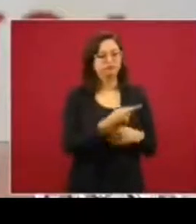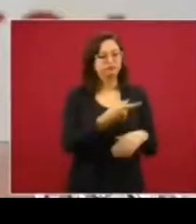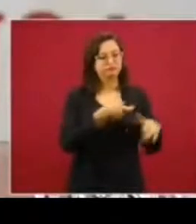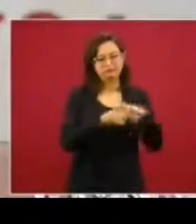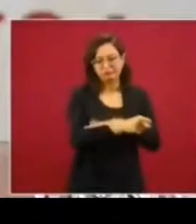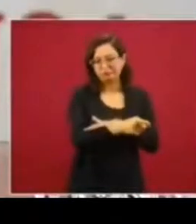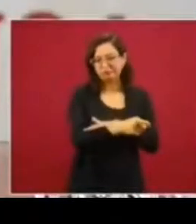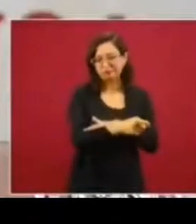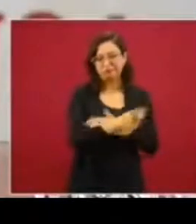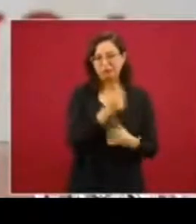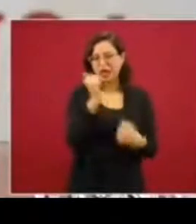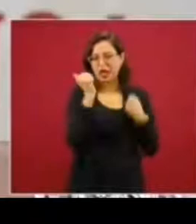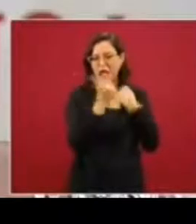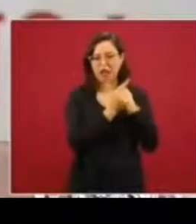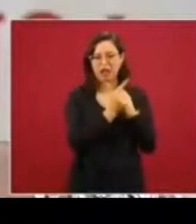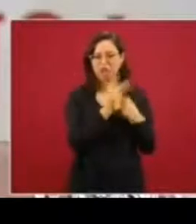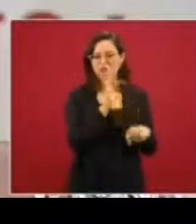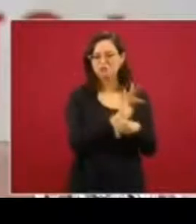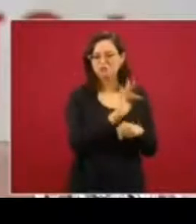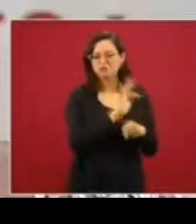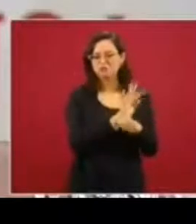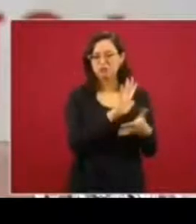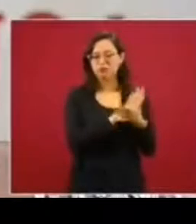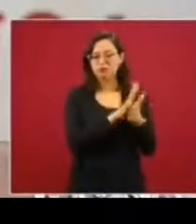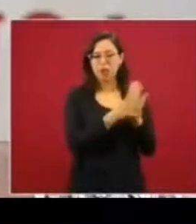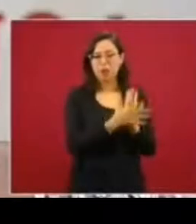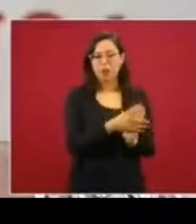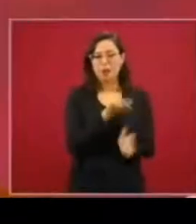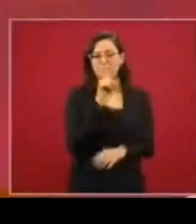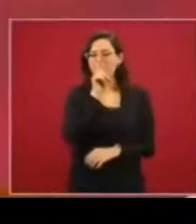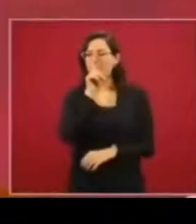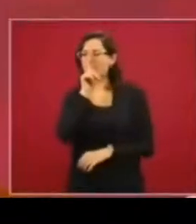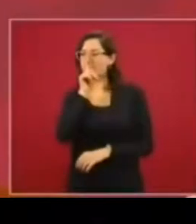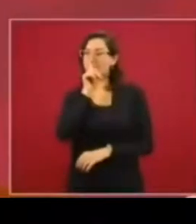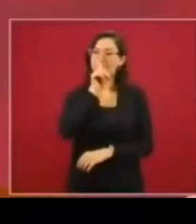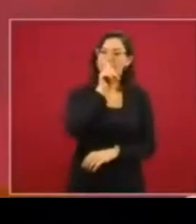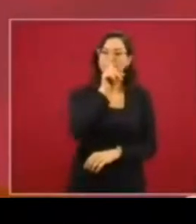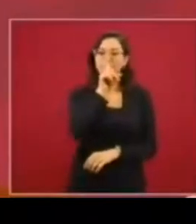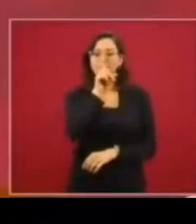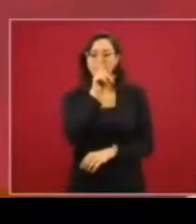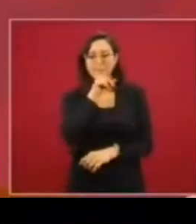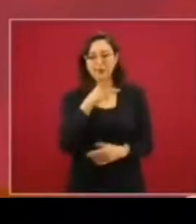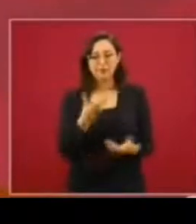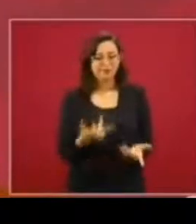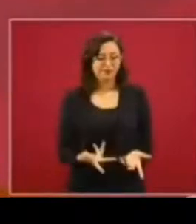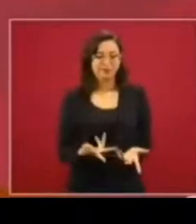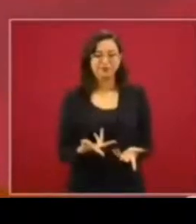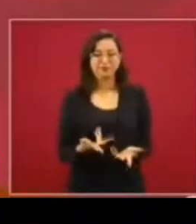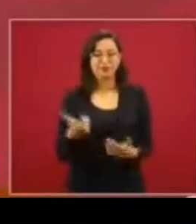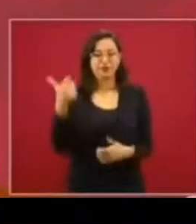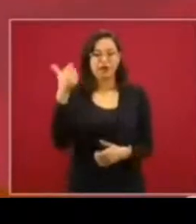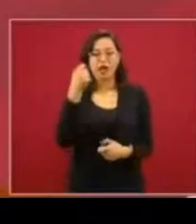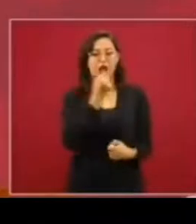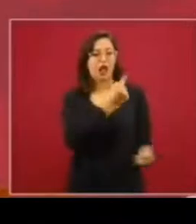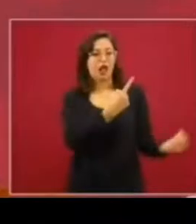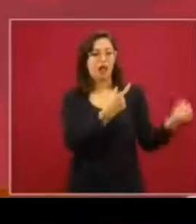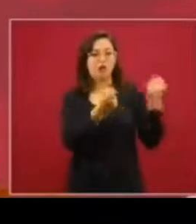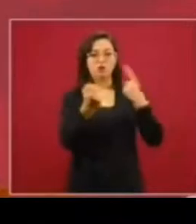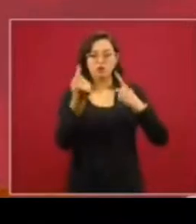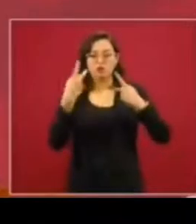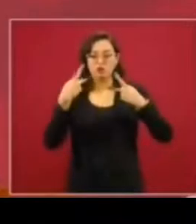claridad siempre andan buscando y algunos jueces